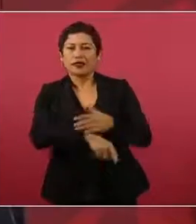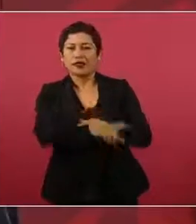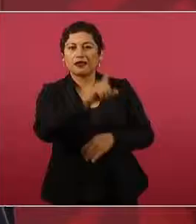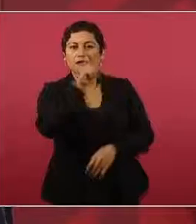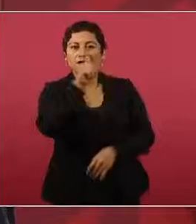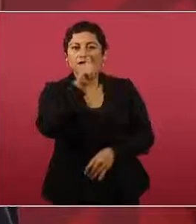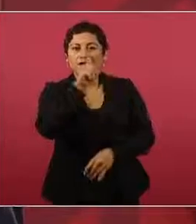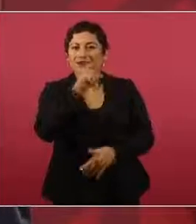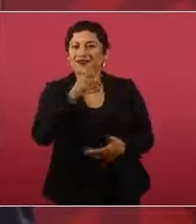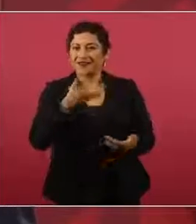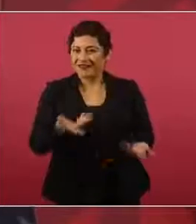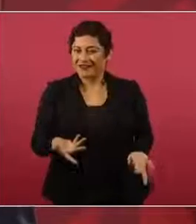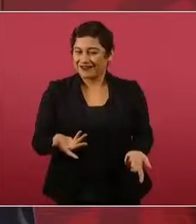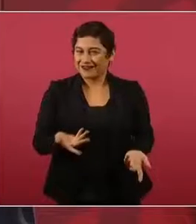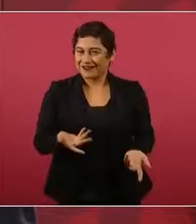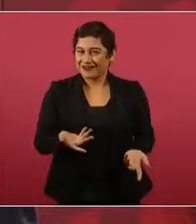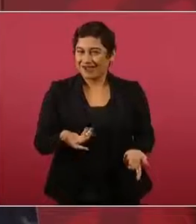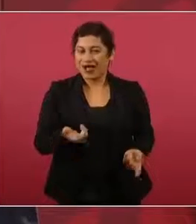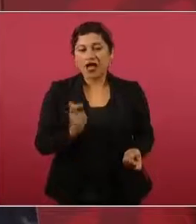Y maiciaban al gallo